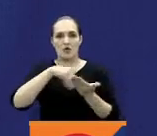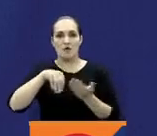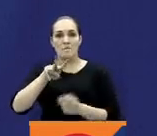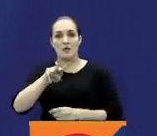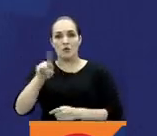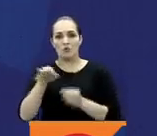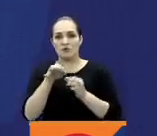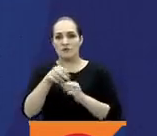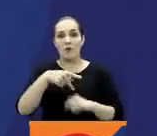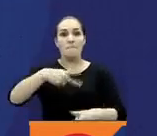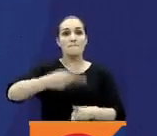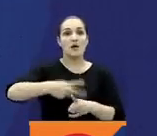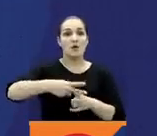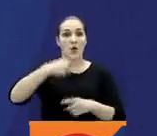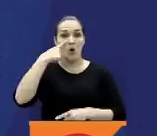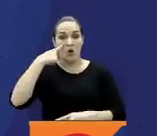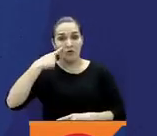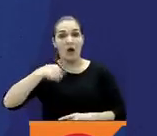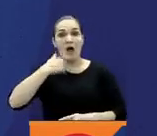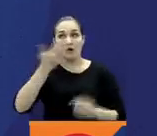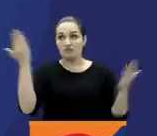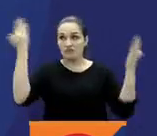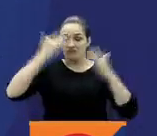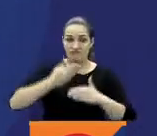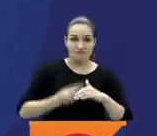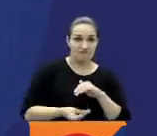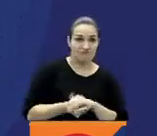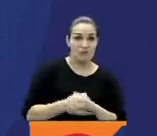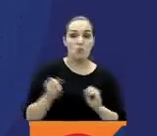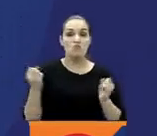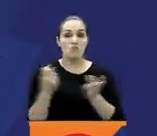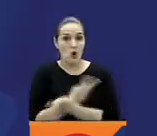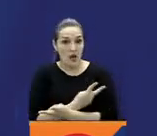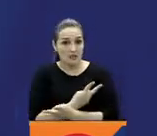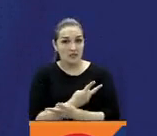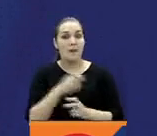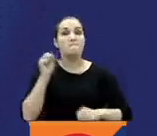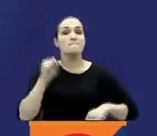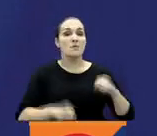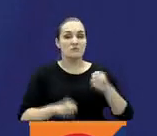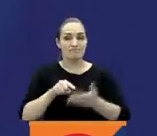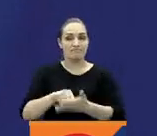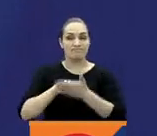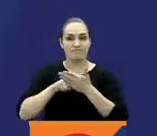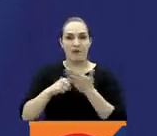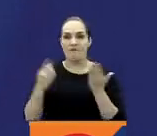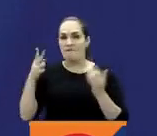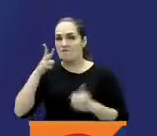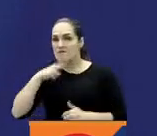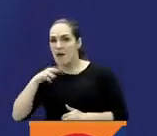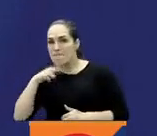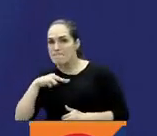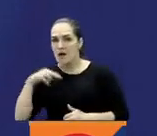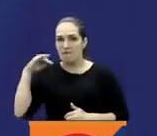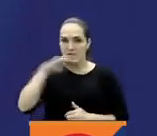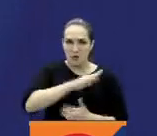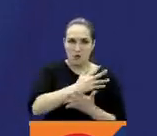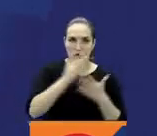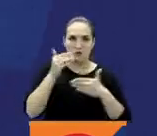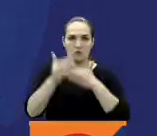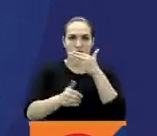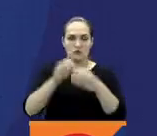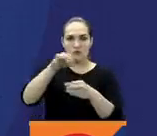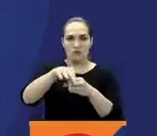el informe de la Misión de Observación Electoral, existen riesgos por violencia y por indicativos de fraude en Senado y Cámara.